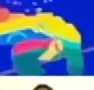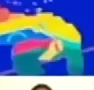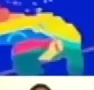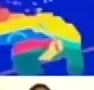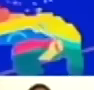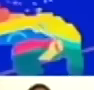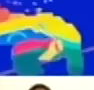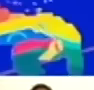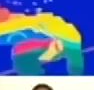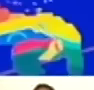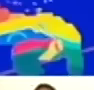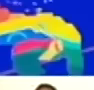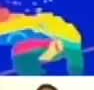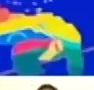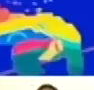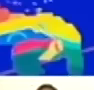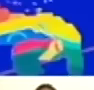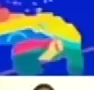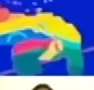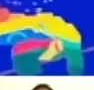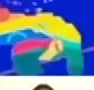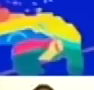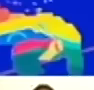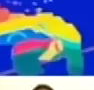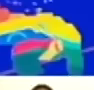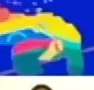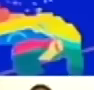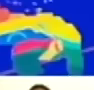sociales, calles, comunidades, CLAP,